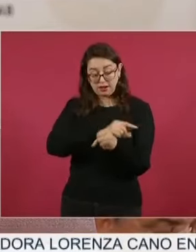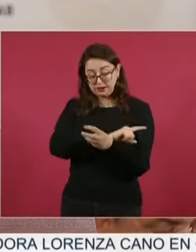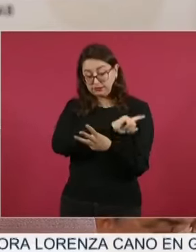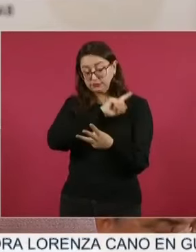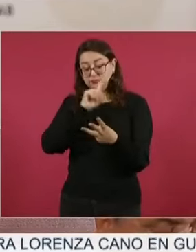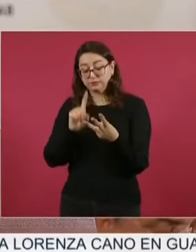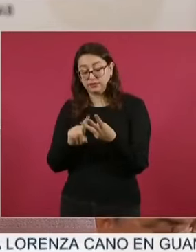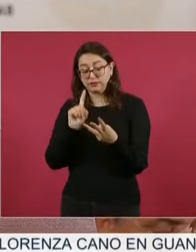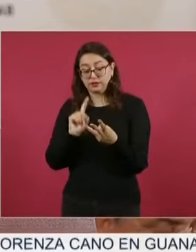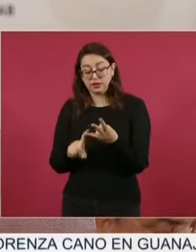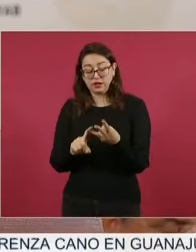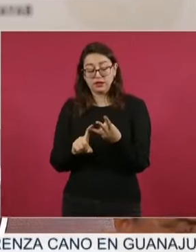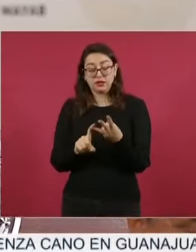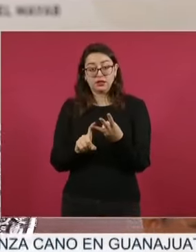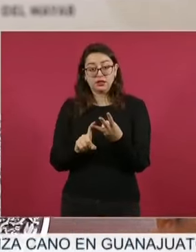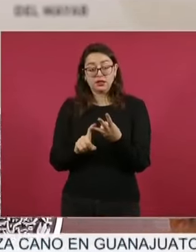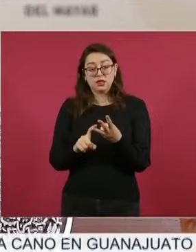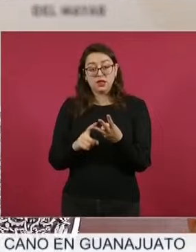adelanto a los